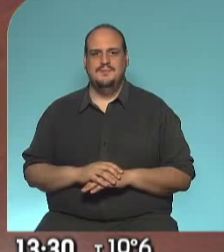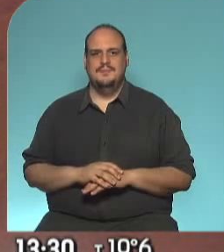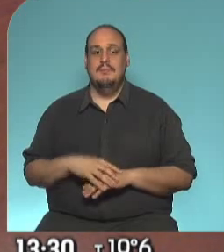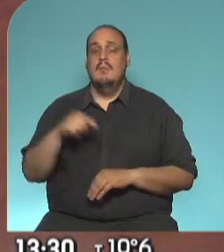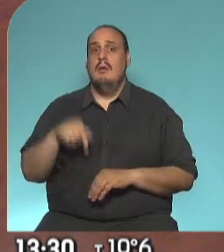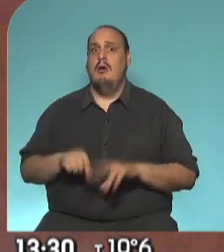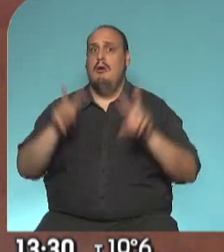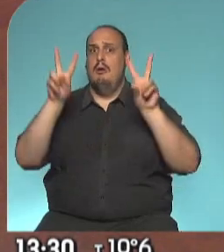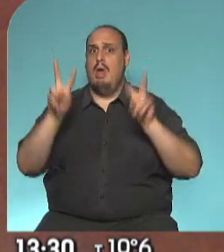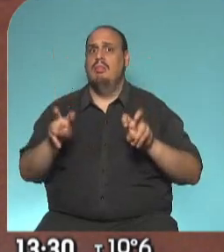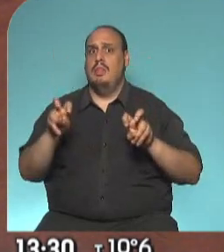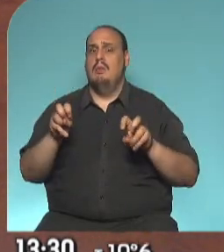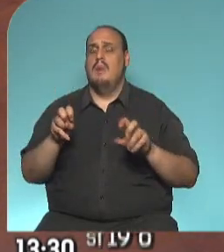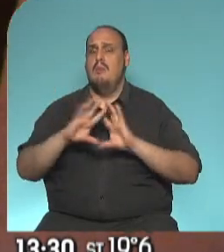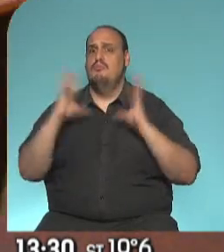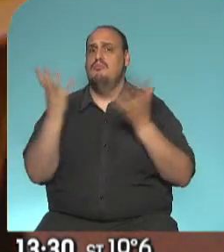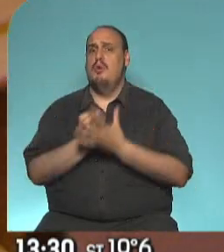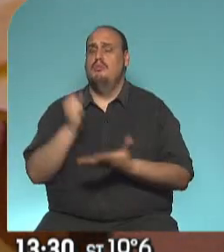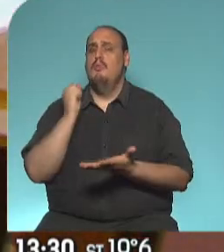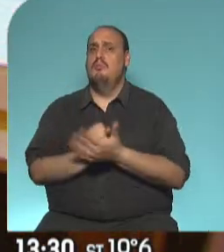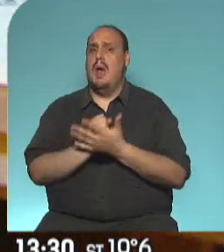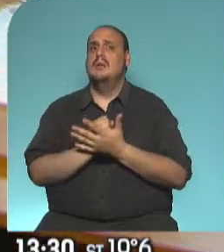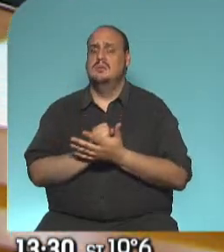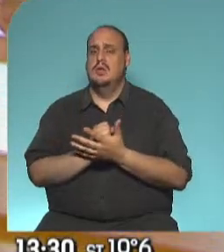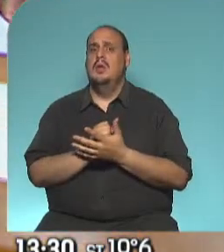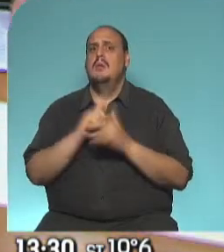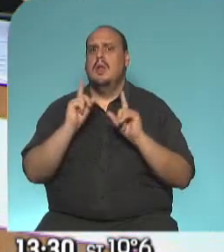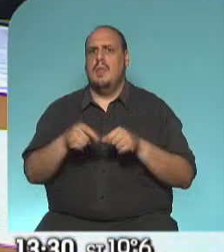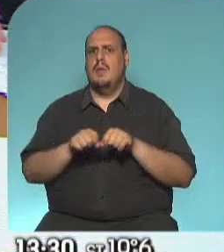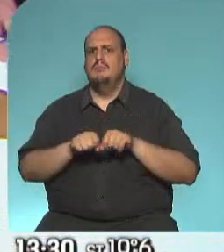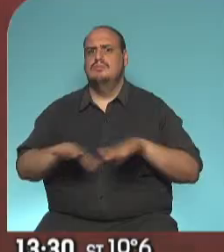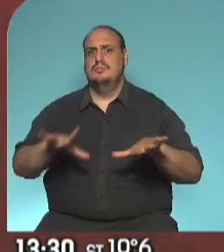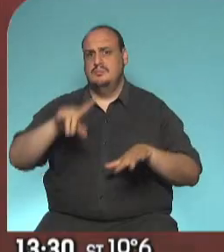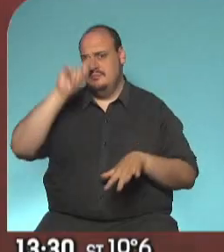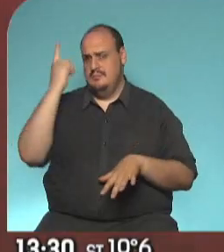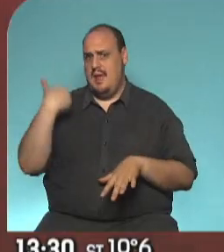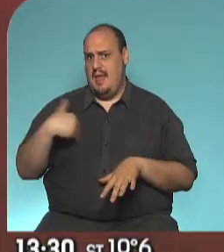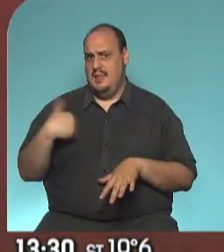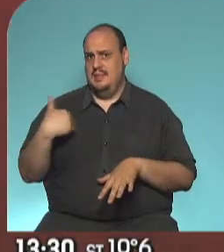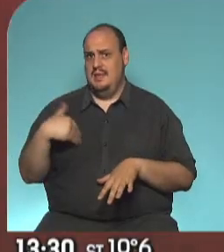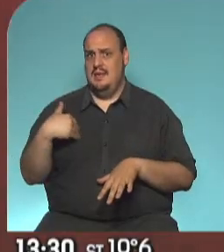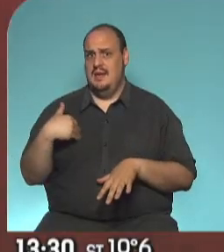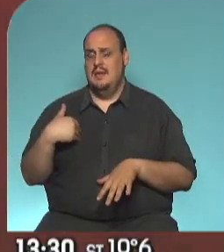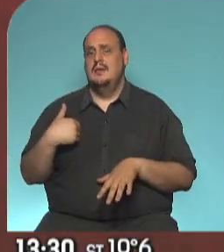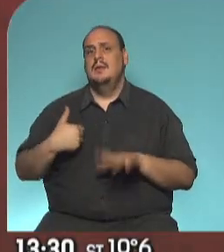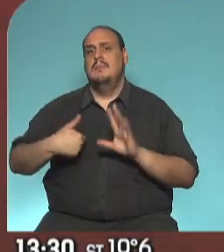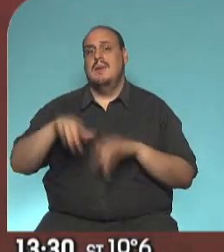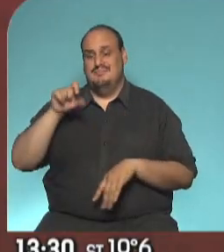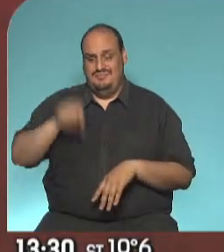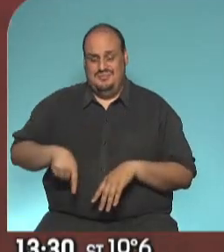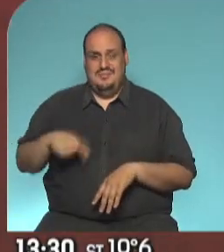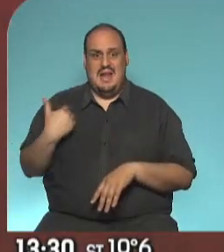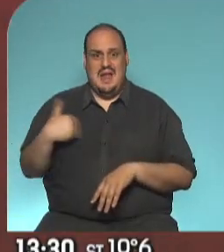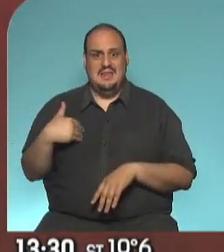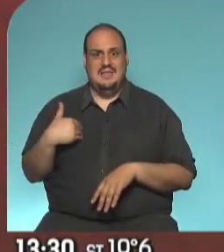Y un tema que tuvo de impacto global, pero que tuvo muchísima repercusión en el ámbito nacional, y me refiero al ámbito concretamente local y